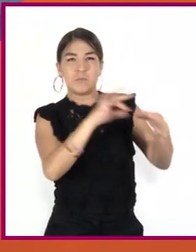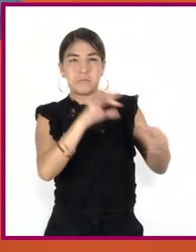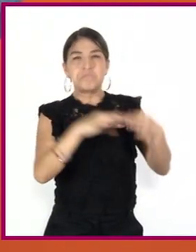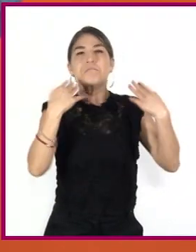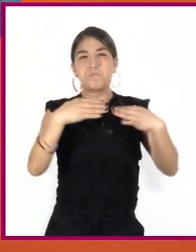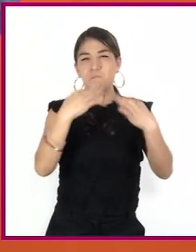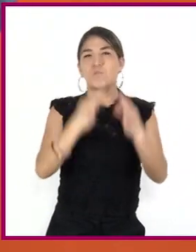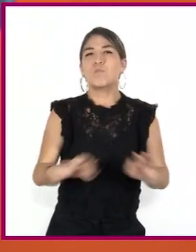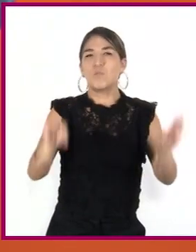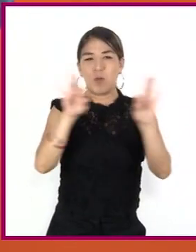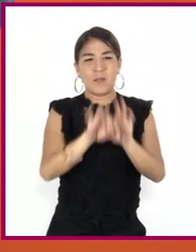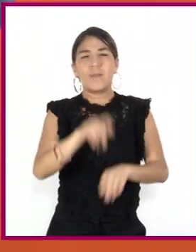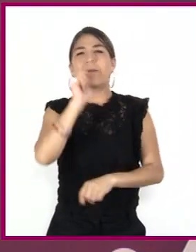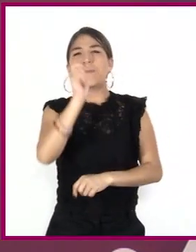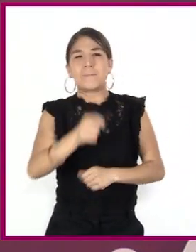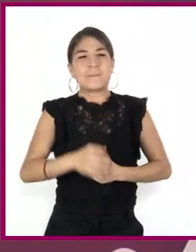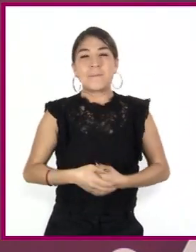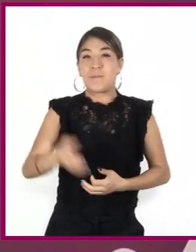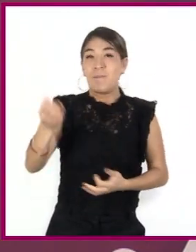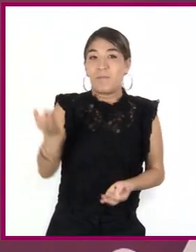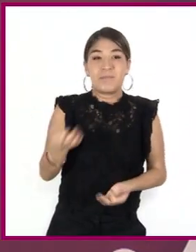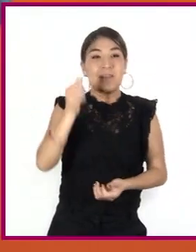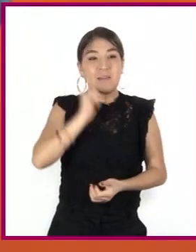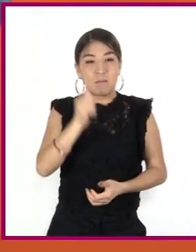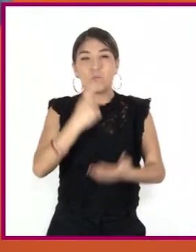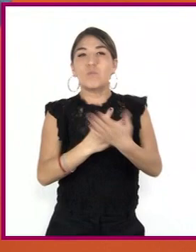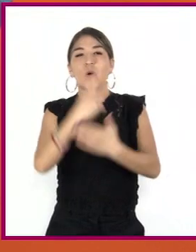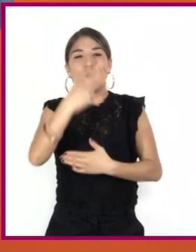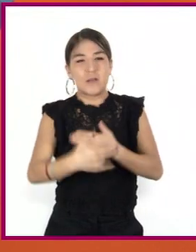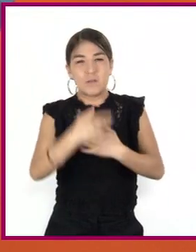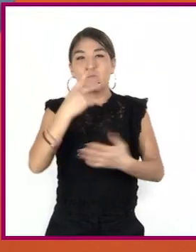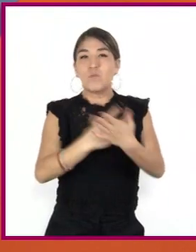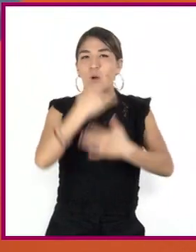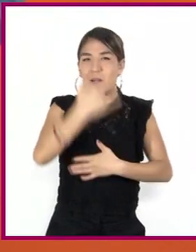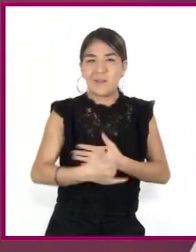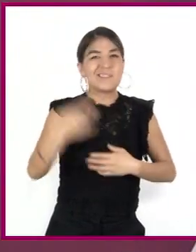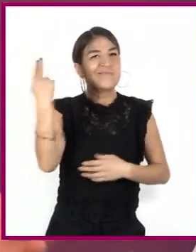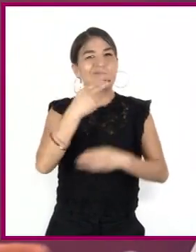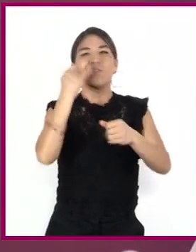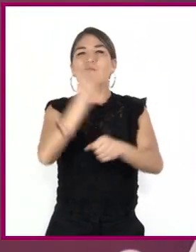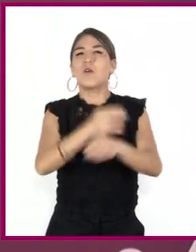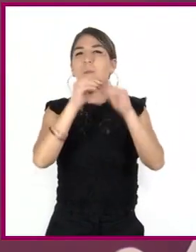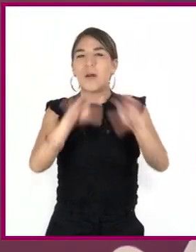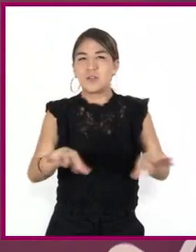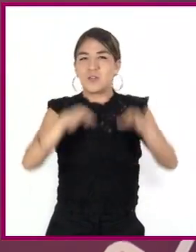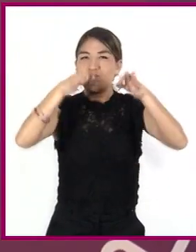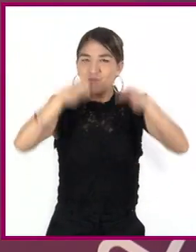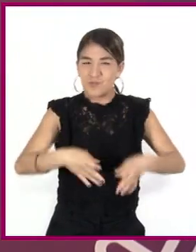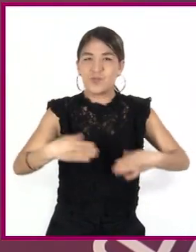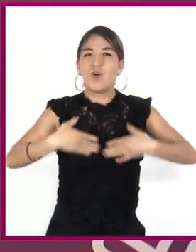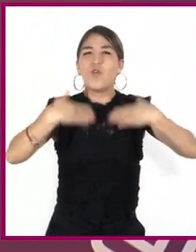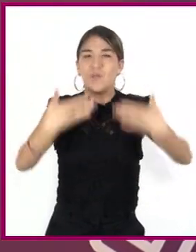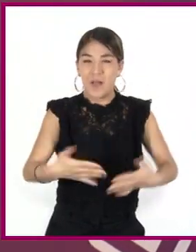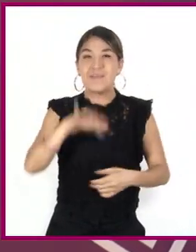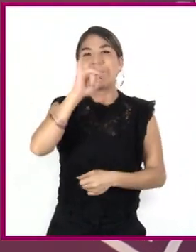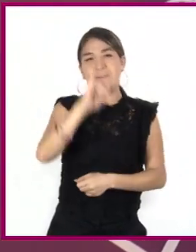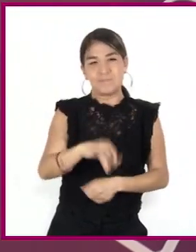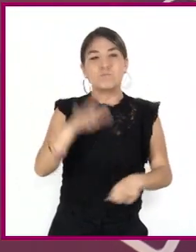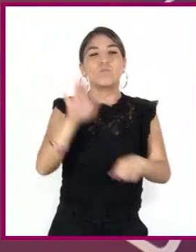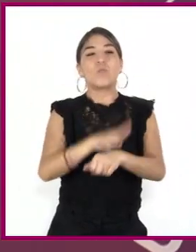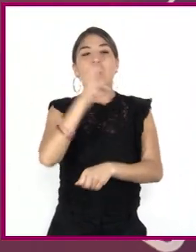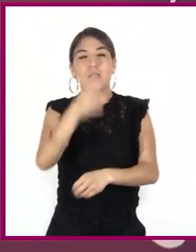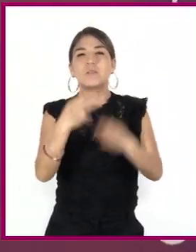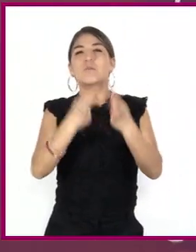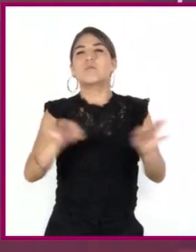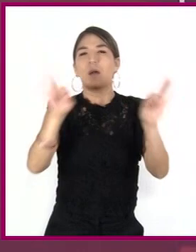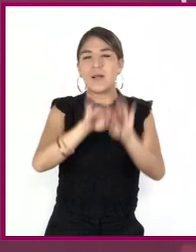David, ya que todo proyecto necesita de información veraz. Claro que sí. Por eso es importante considerar